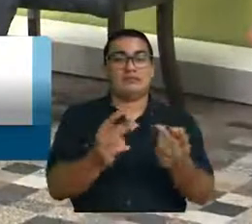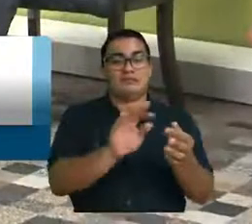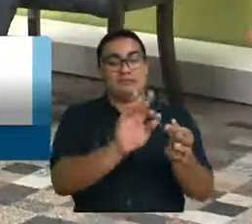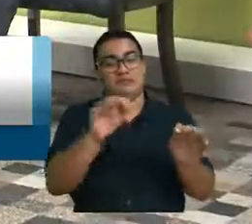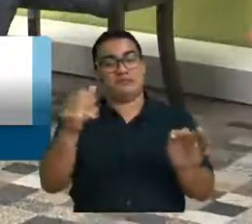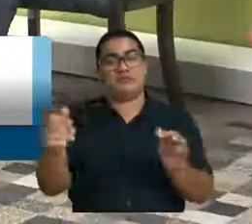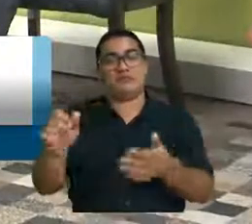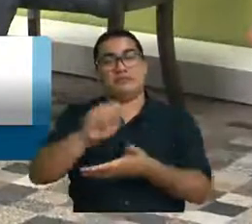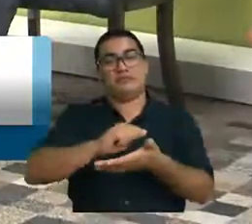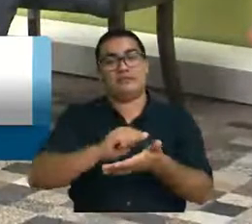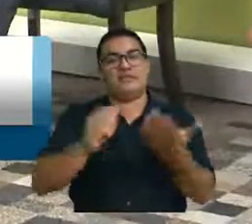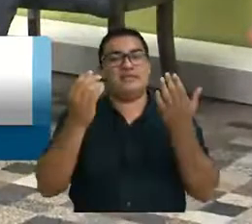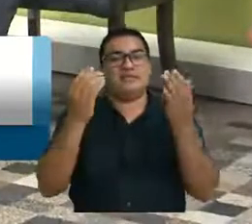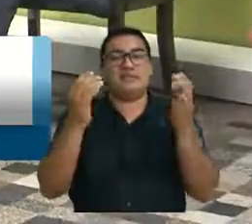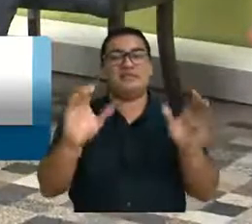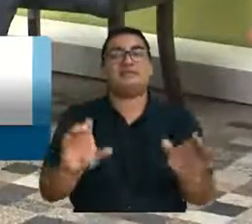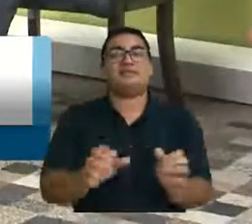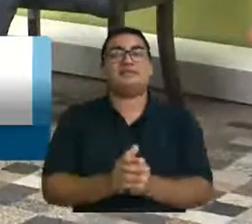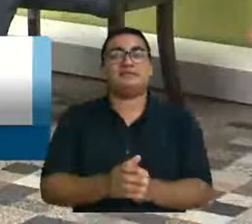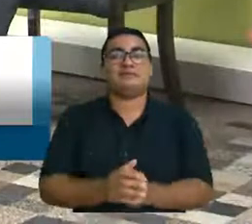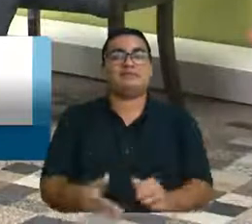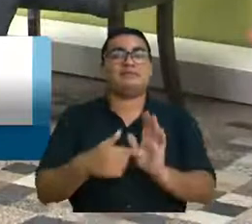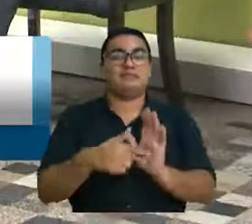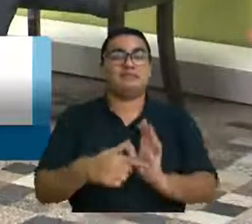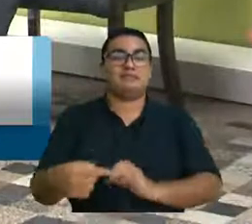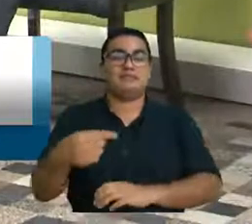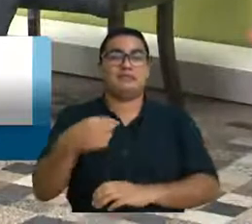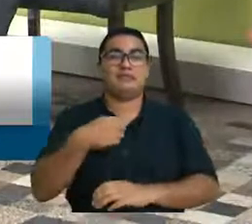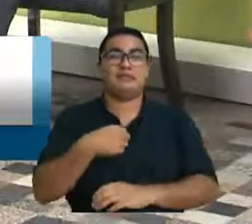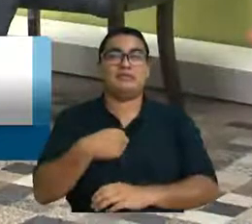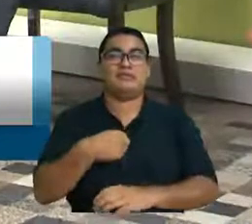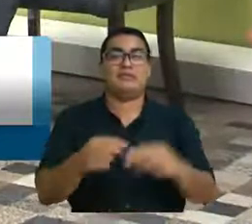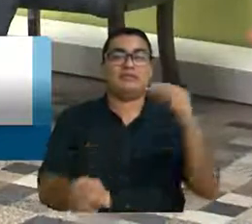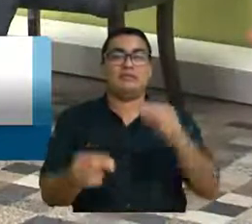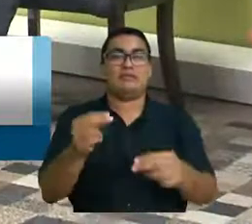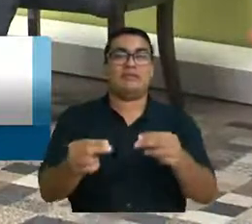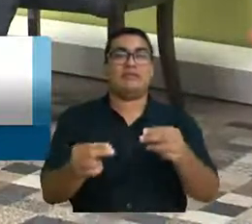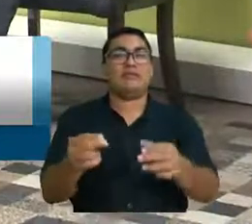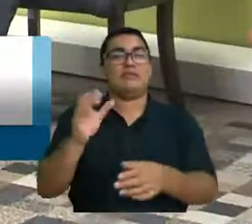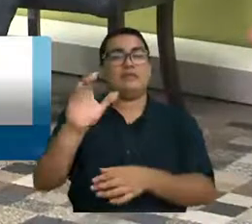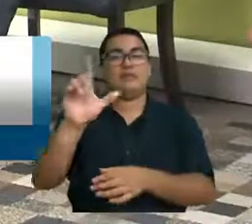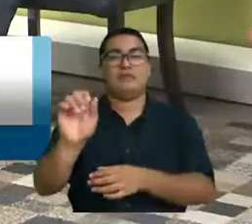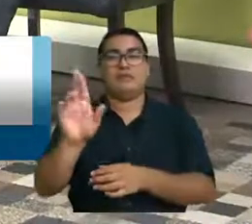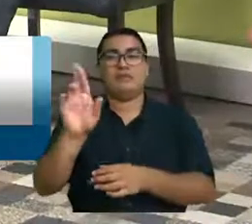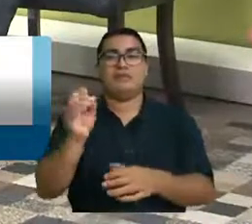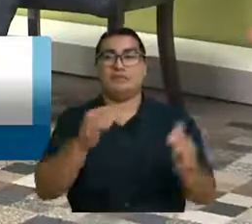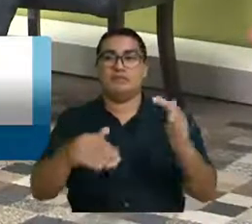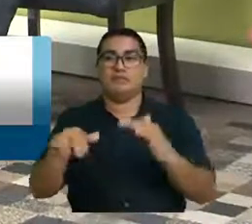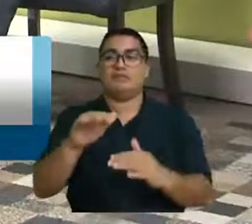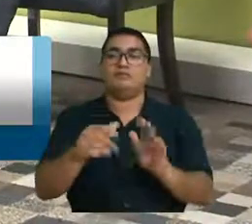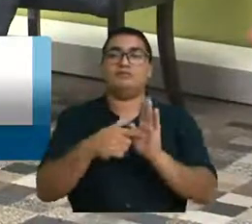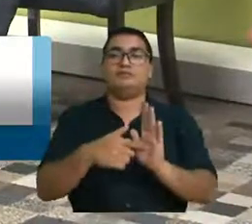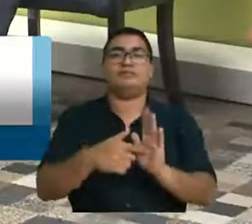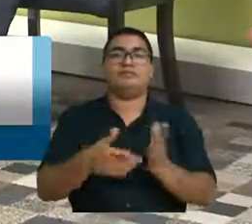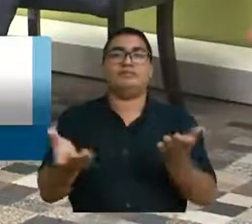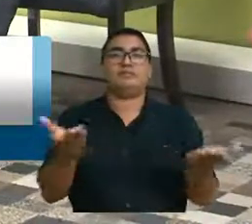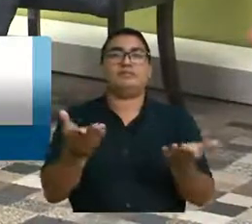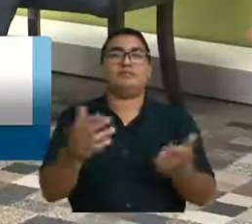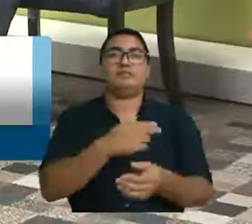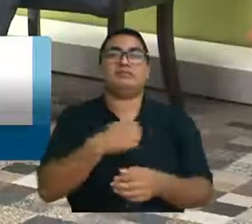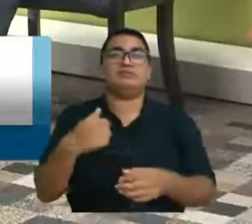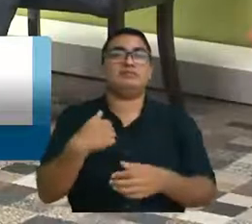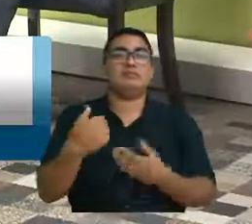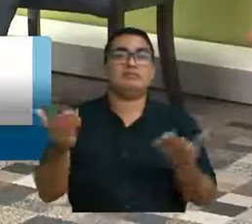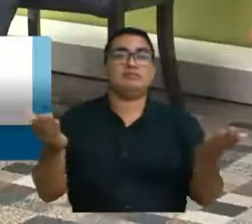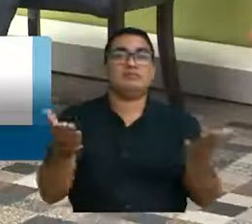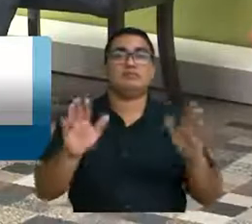lavar las verduras en la casa. Y si yo voy a ir aumentando mi porcentaje de cloro, en dependencia de la exposición de lo que yo voy a hacer. Si